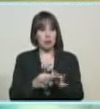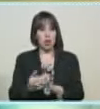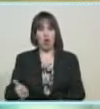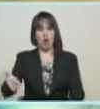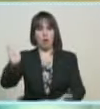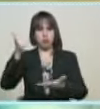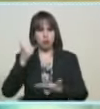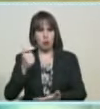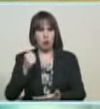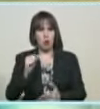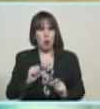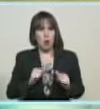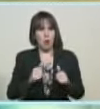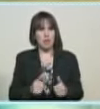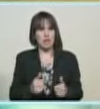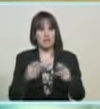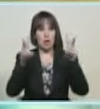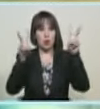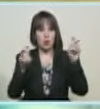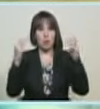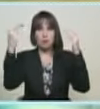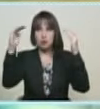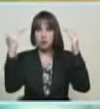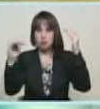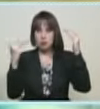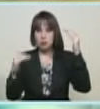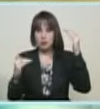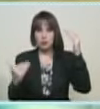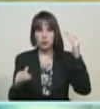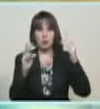entra en vigencia la nueva tabla